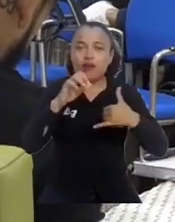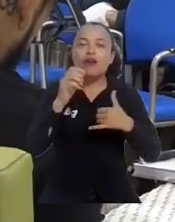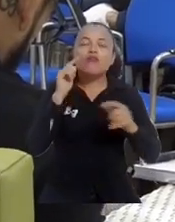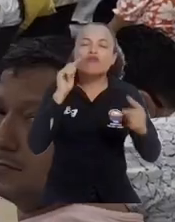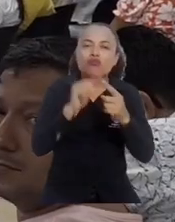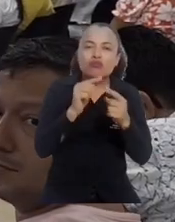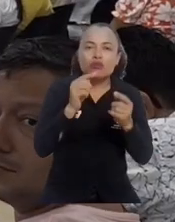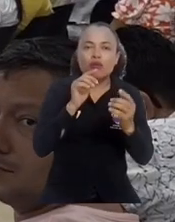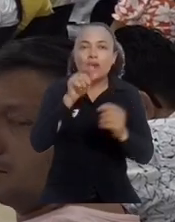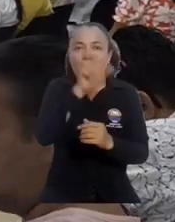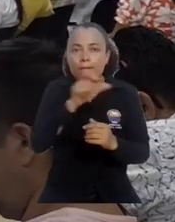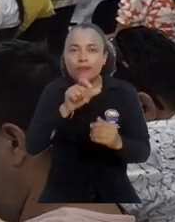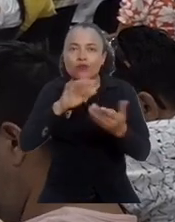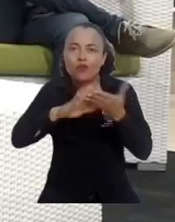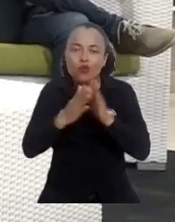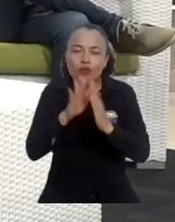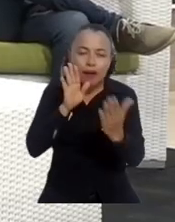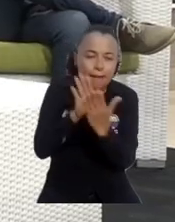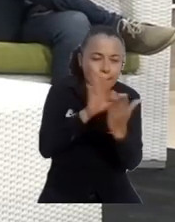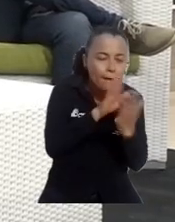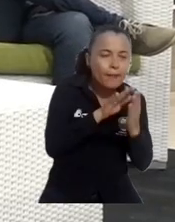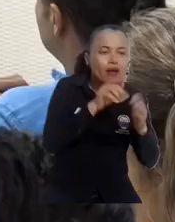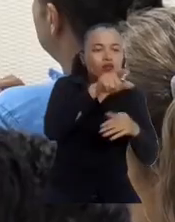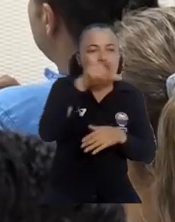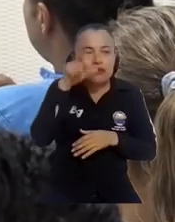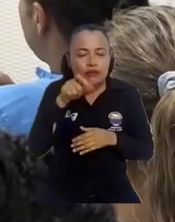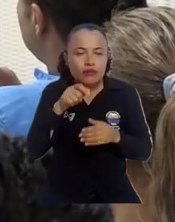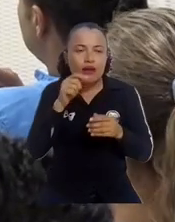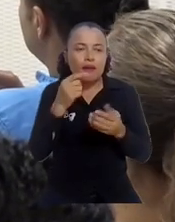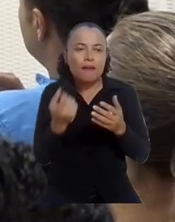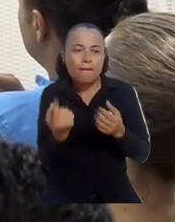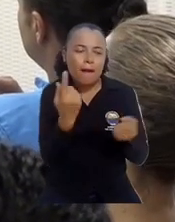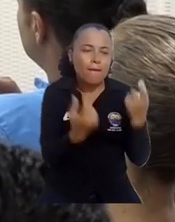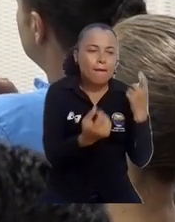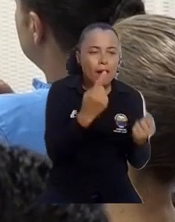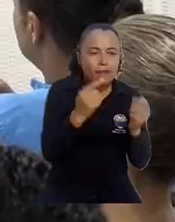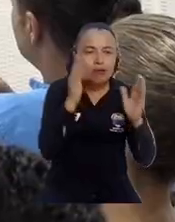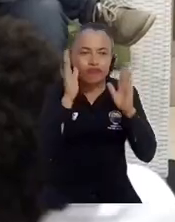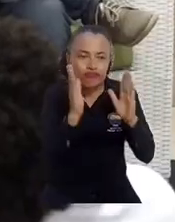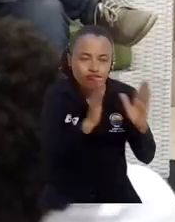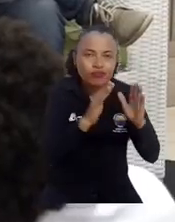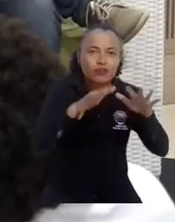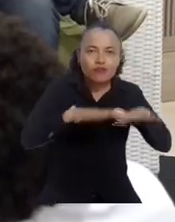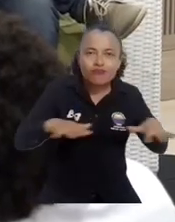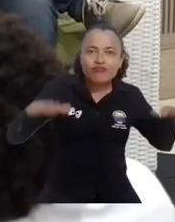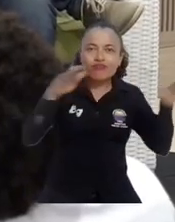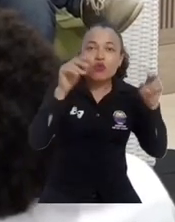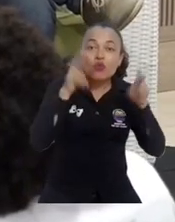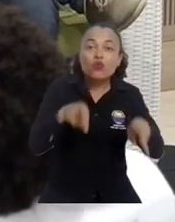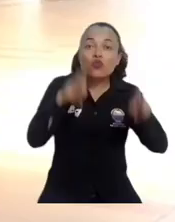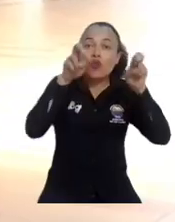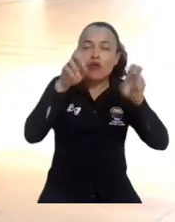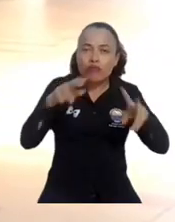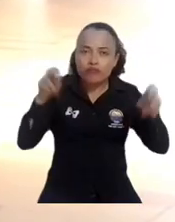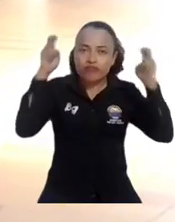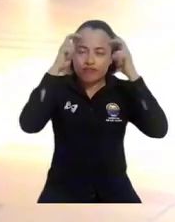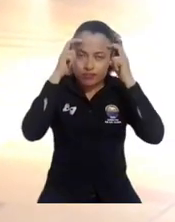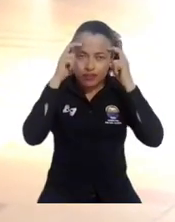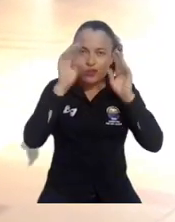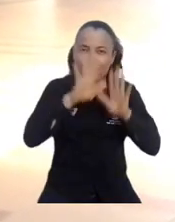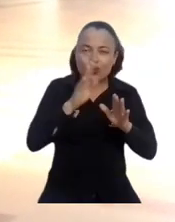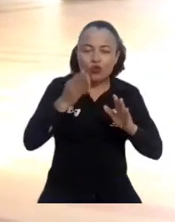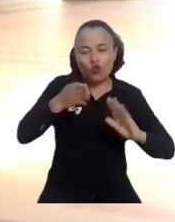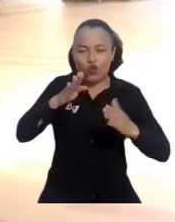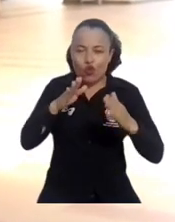sus necesidades y creará escenarios para la generación de nuevos conocimientos con el uso de técnicas de inteligencia artificial. Así que